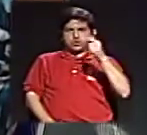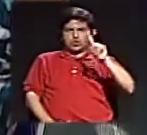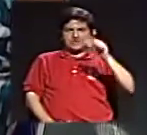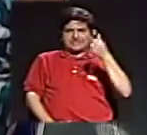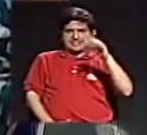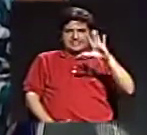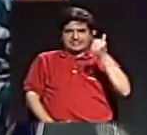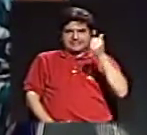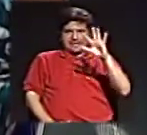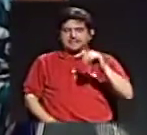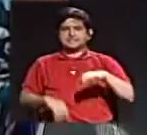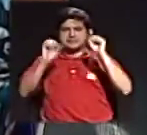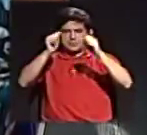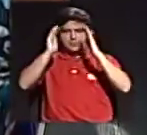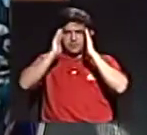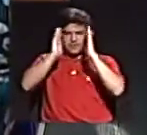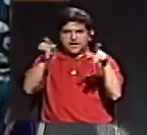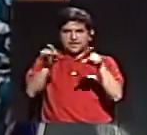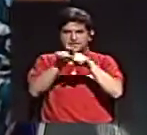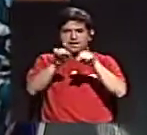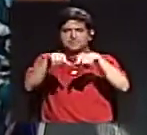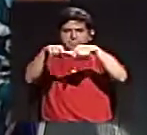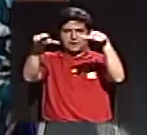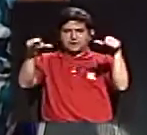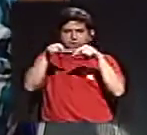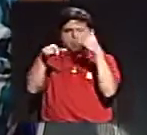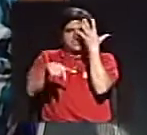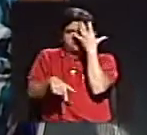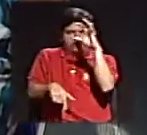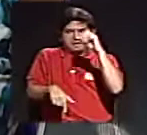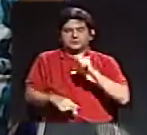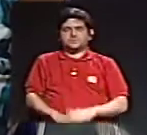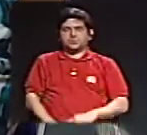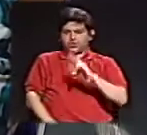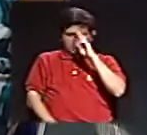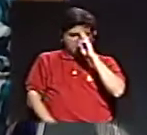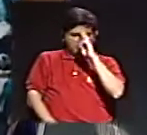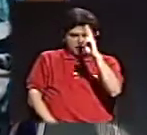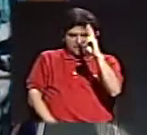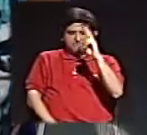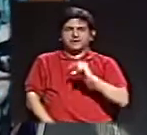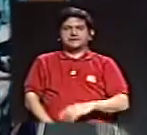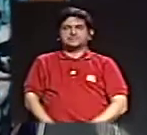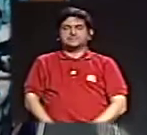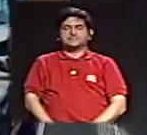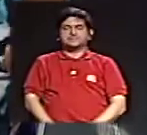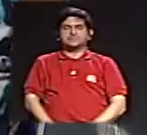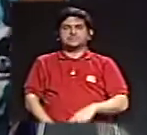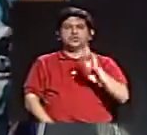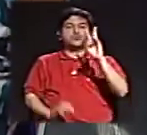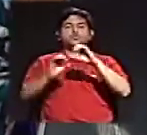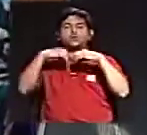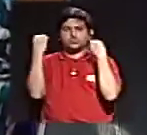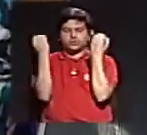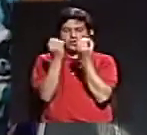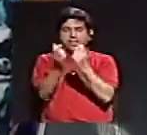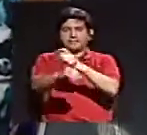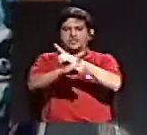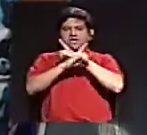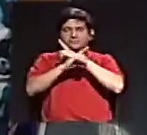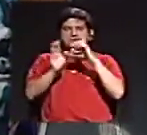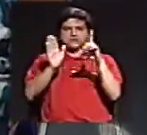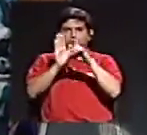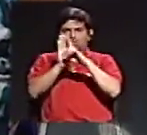15 15 y puede seguirnos a través de nuestra página Facebook, Irreverencias. Dos organizaciones defensoras